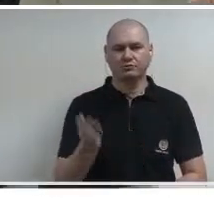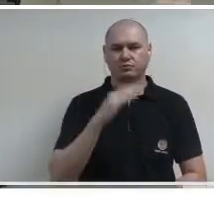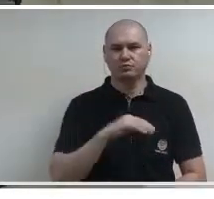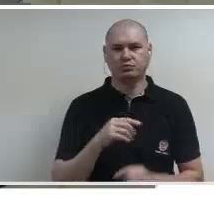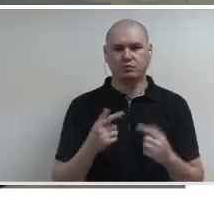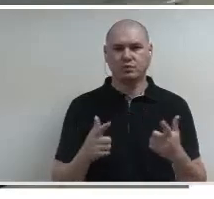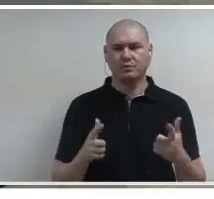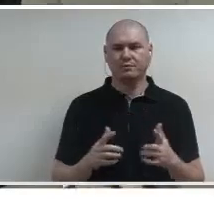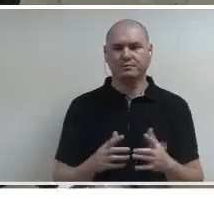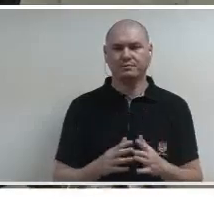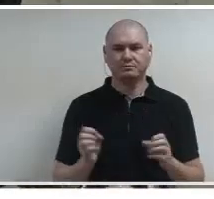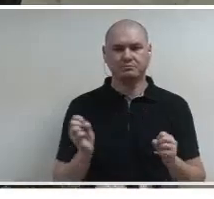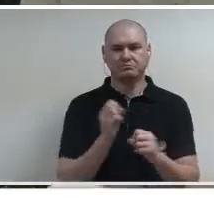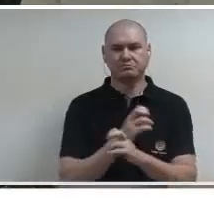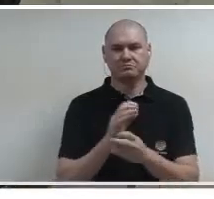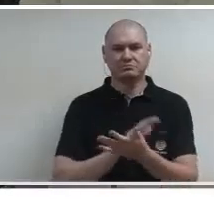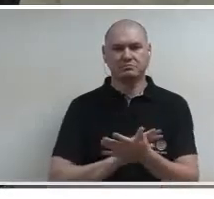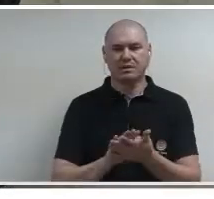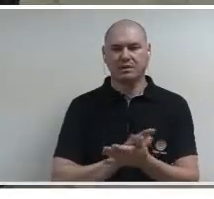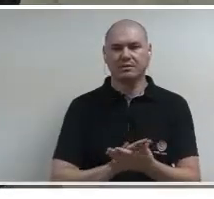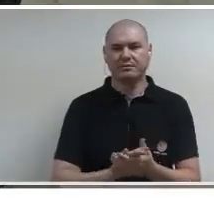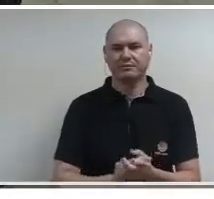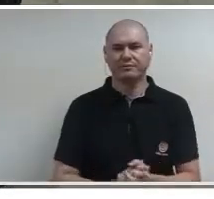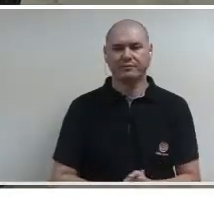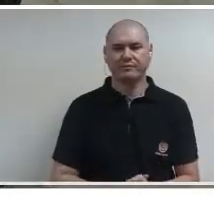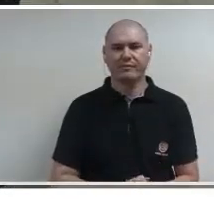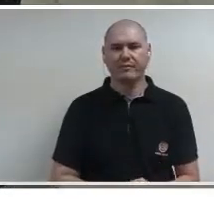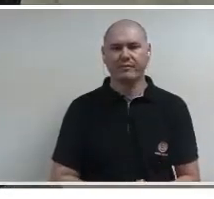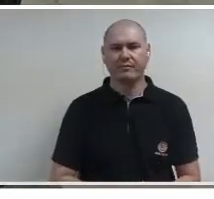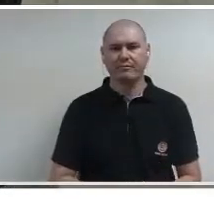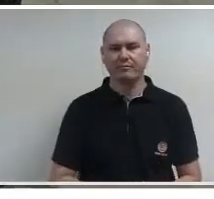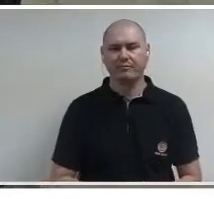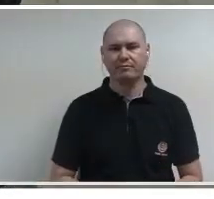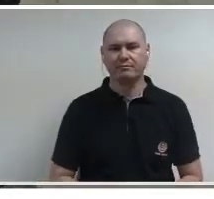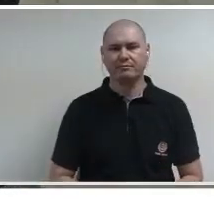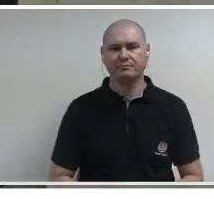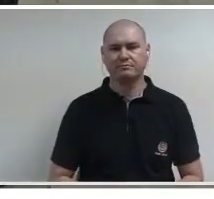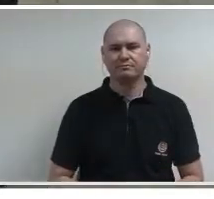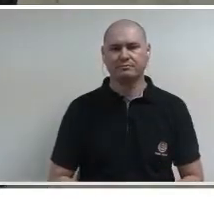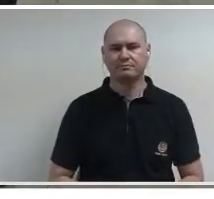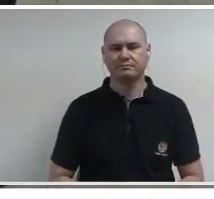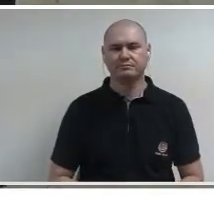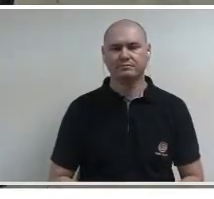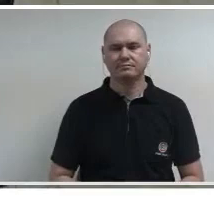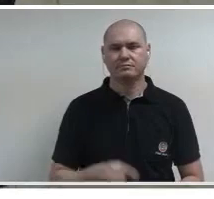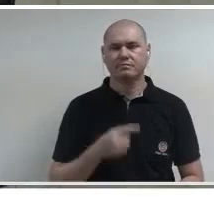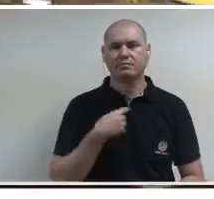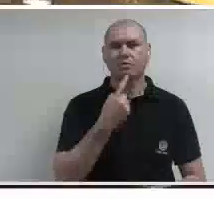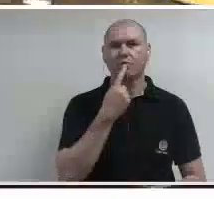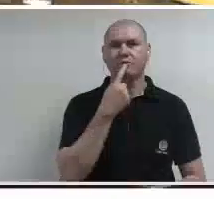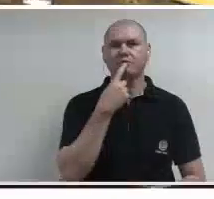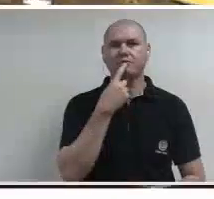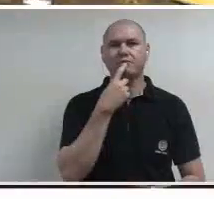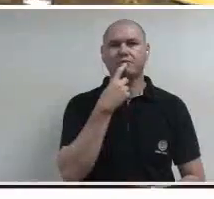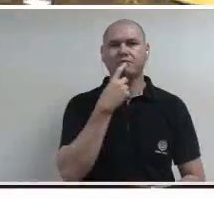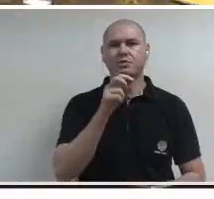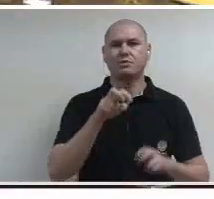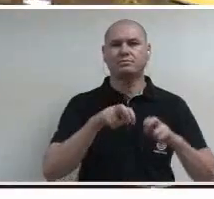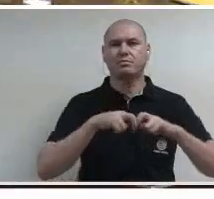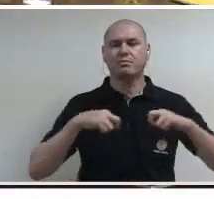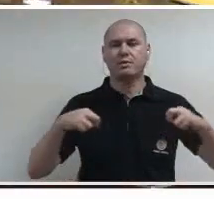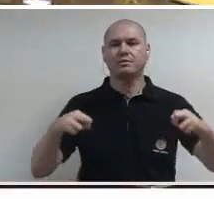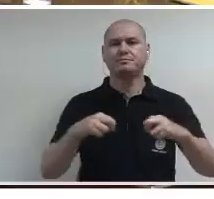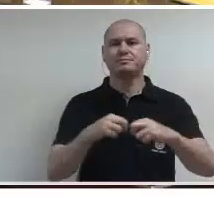técnica se ve daipori se despacho y ese daipori van voto veo con va